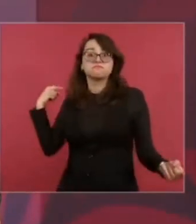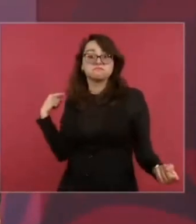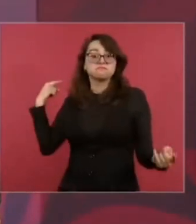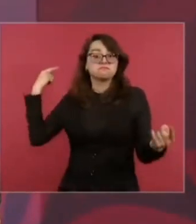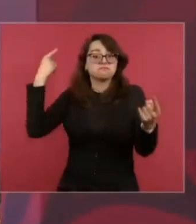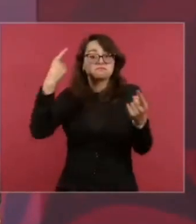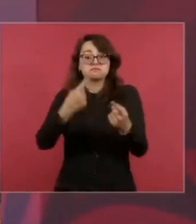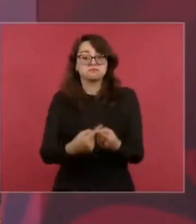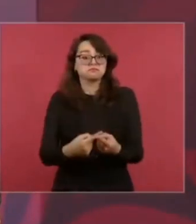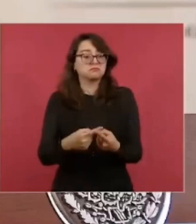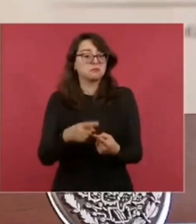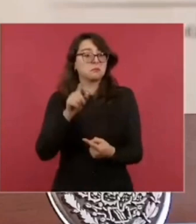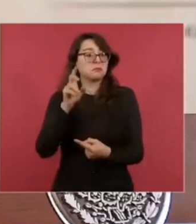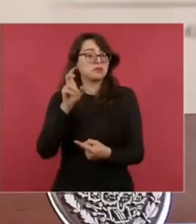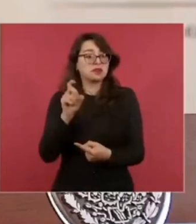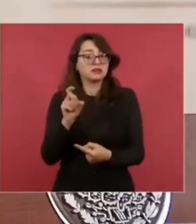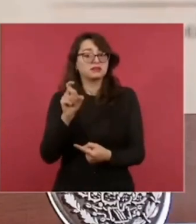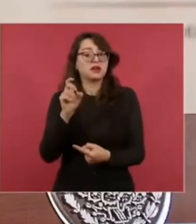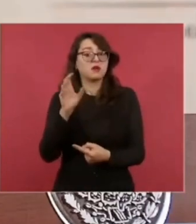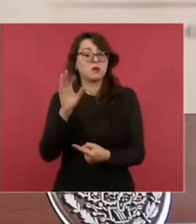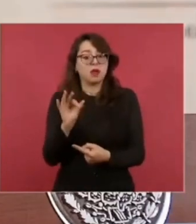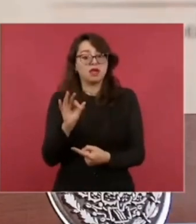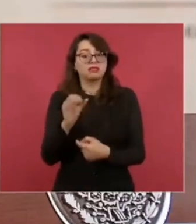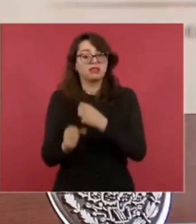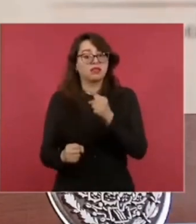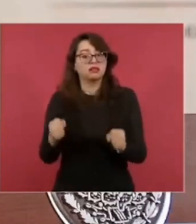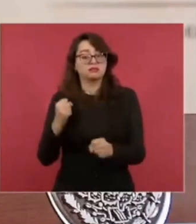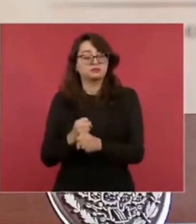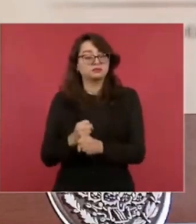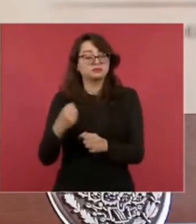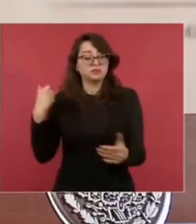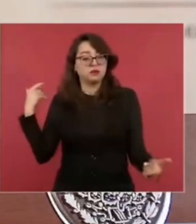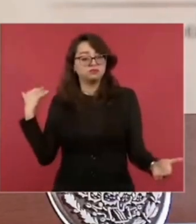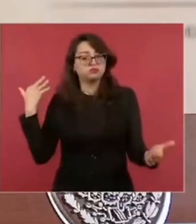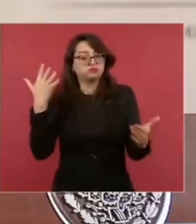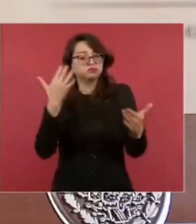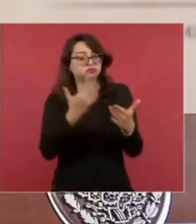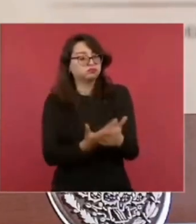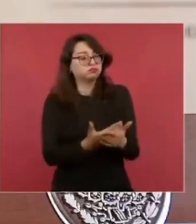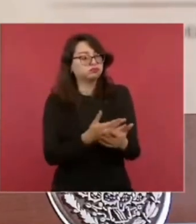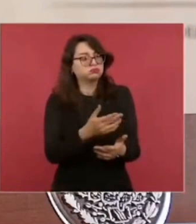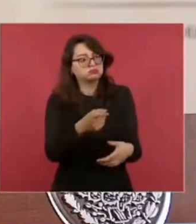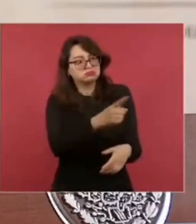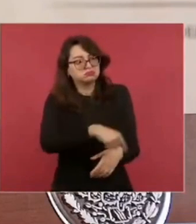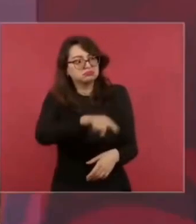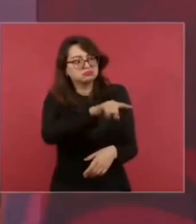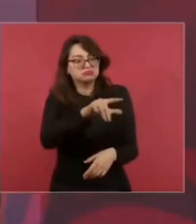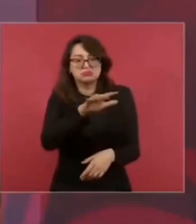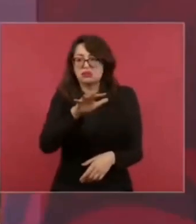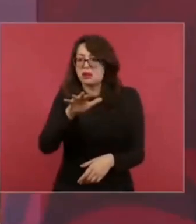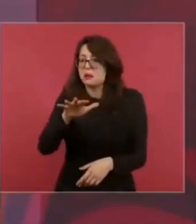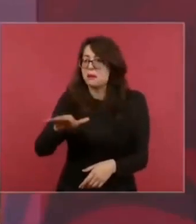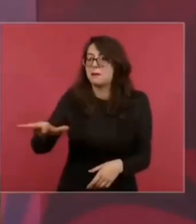3.000 millones de pesos. Esto está comprobado por la empresa verificado que su chamba